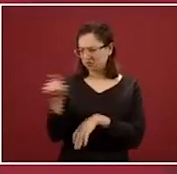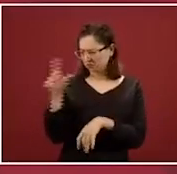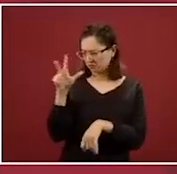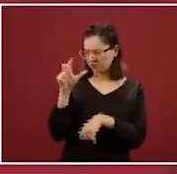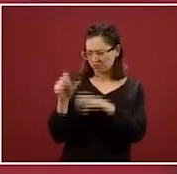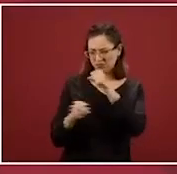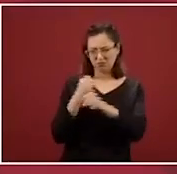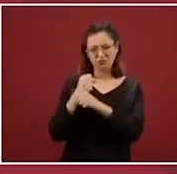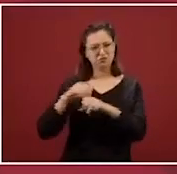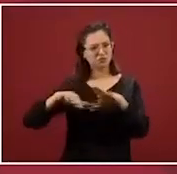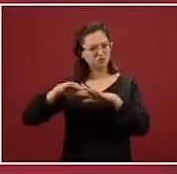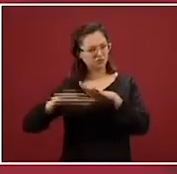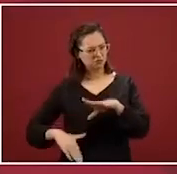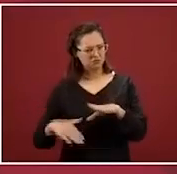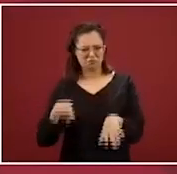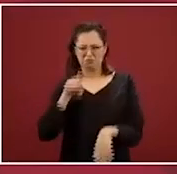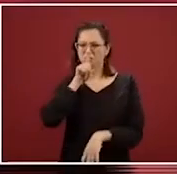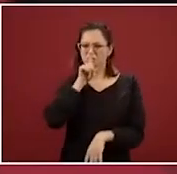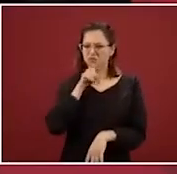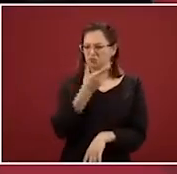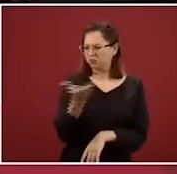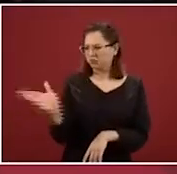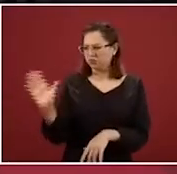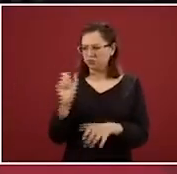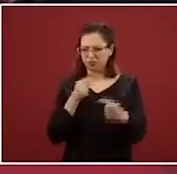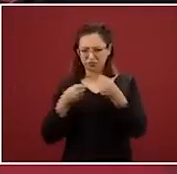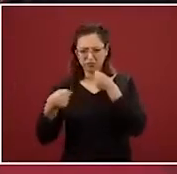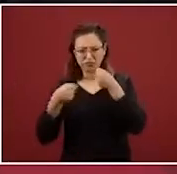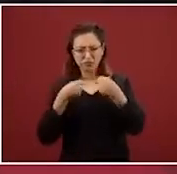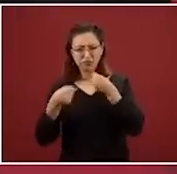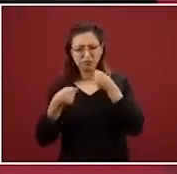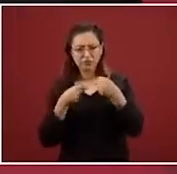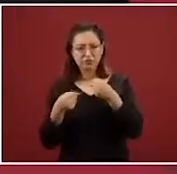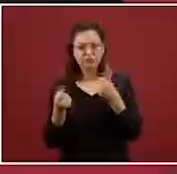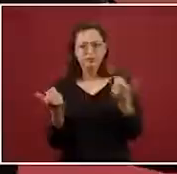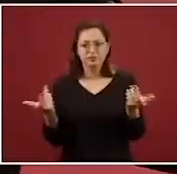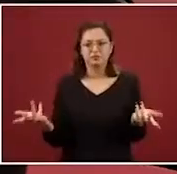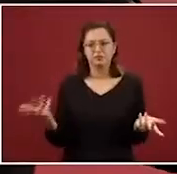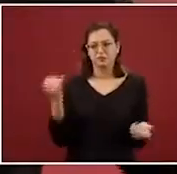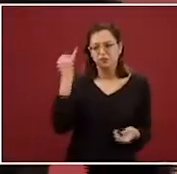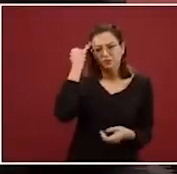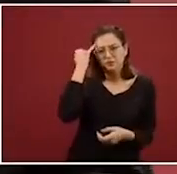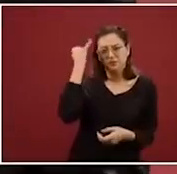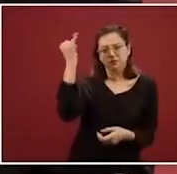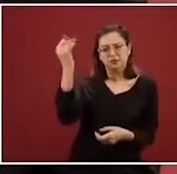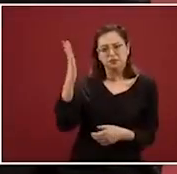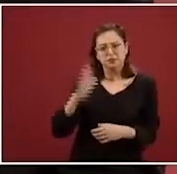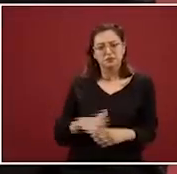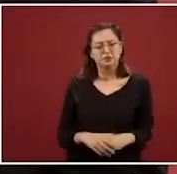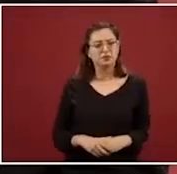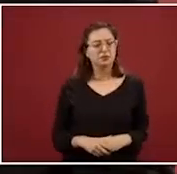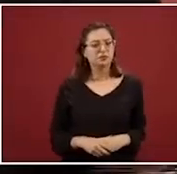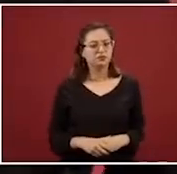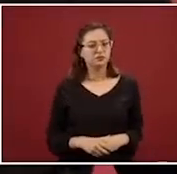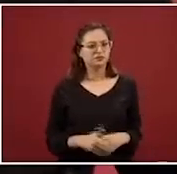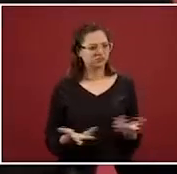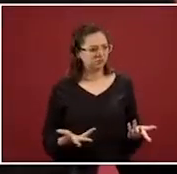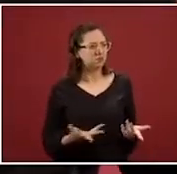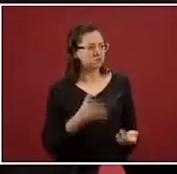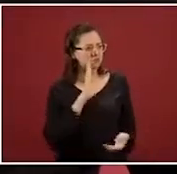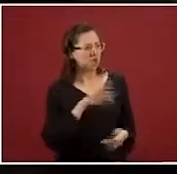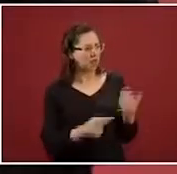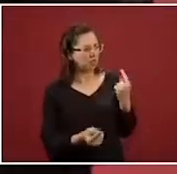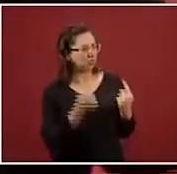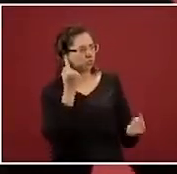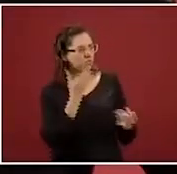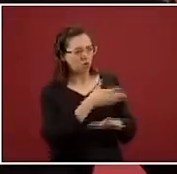Además, son periodistas. Pues eso nos ha agraviado, presidente. Imagínense. Ese trato nos ha agraviado a los periodistas. Sí,